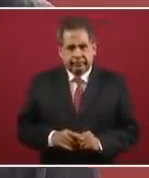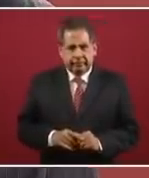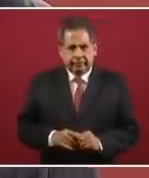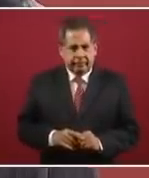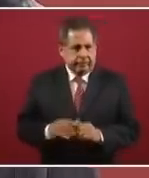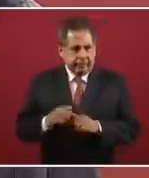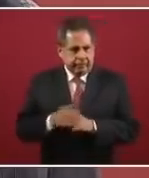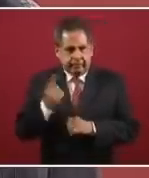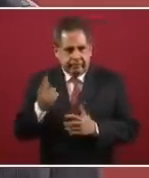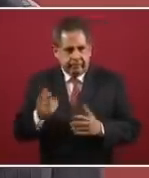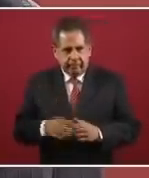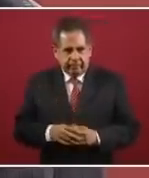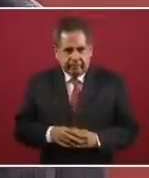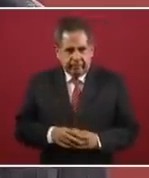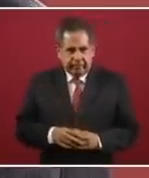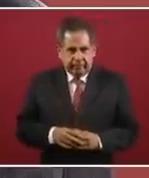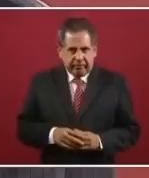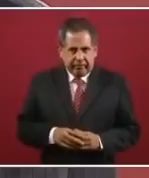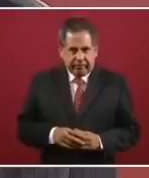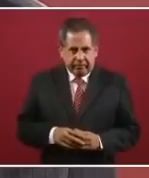¿Por qué?